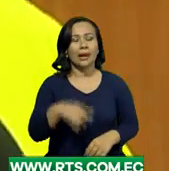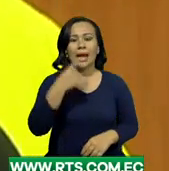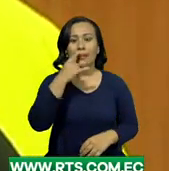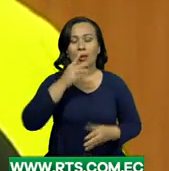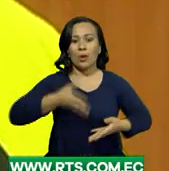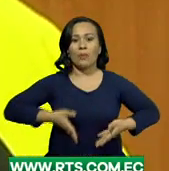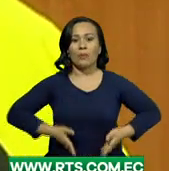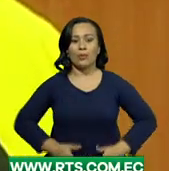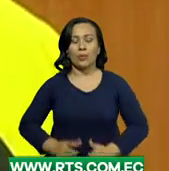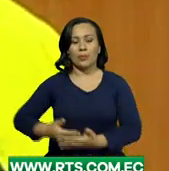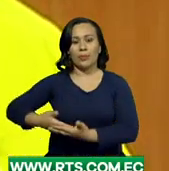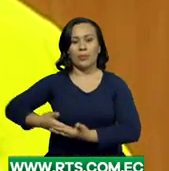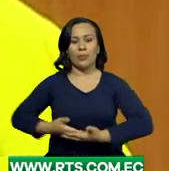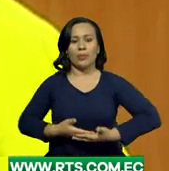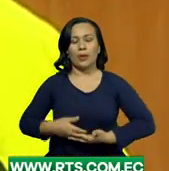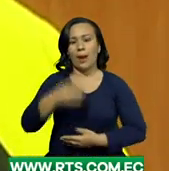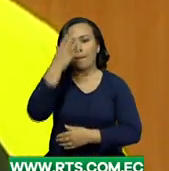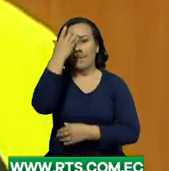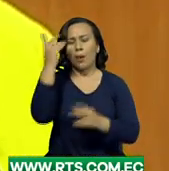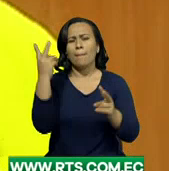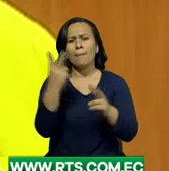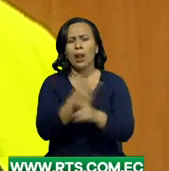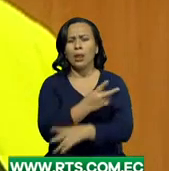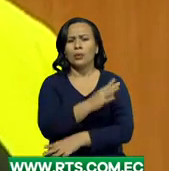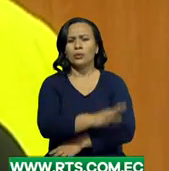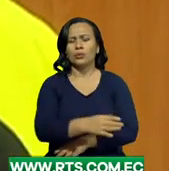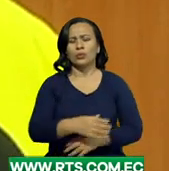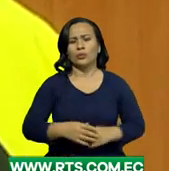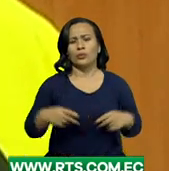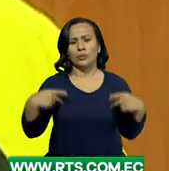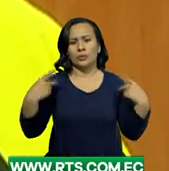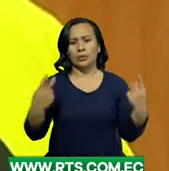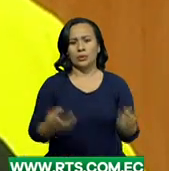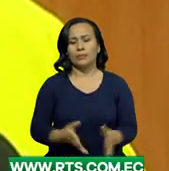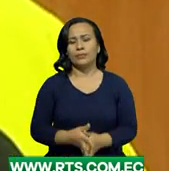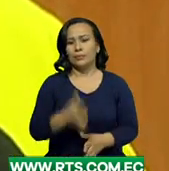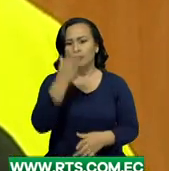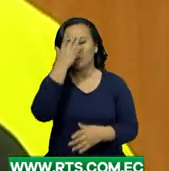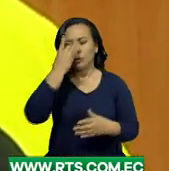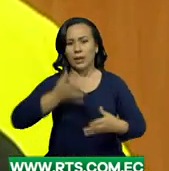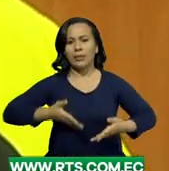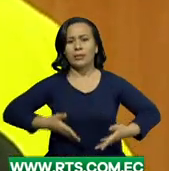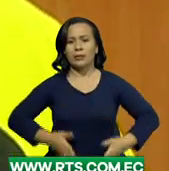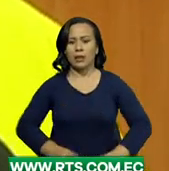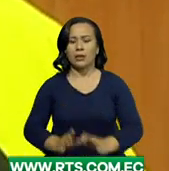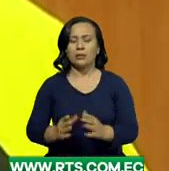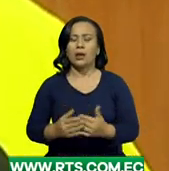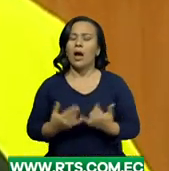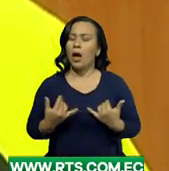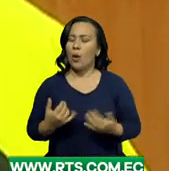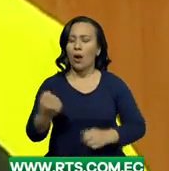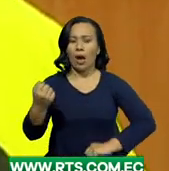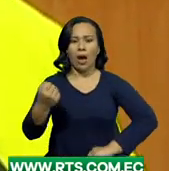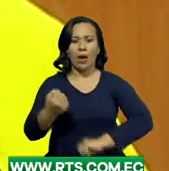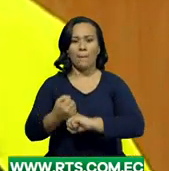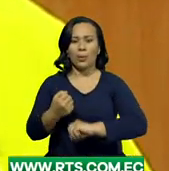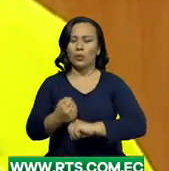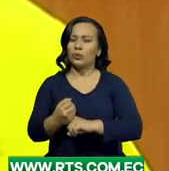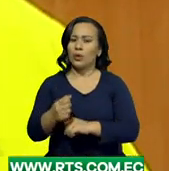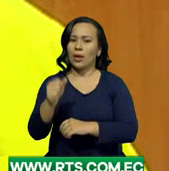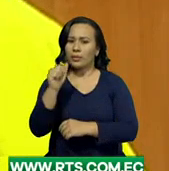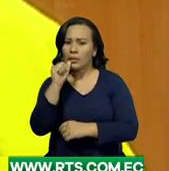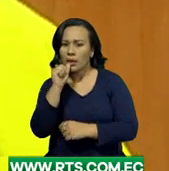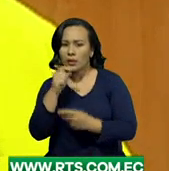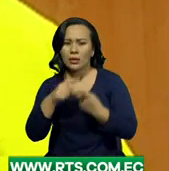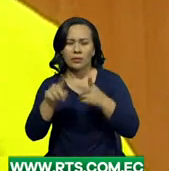nacido está en una situación de riesgo y vulnerable por su condición de recién nacido. Se le va a dar todo el apoyo